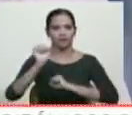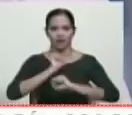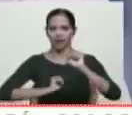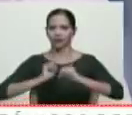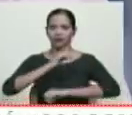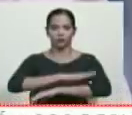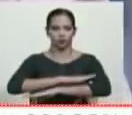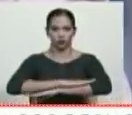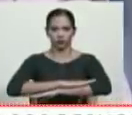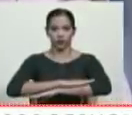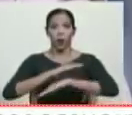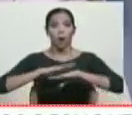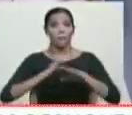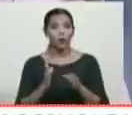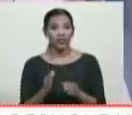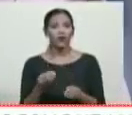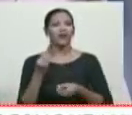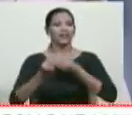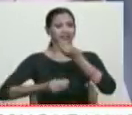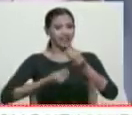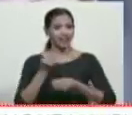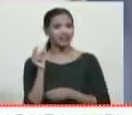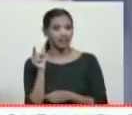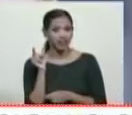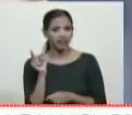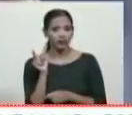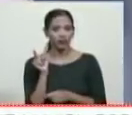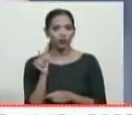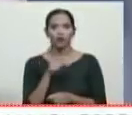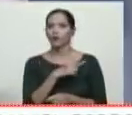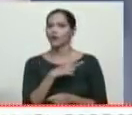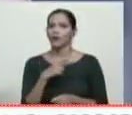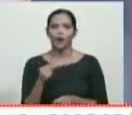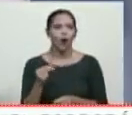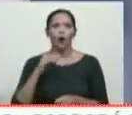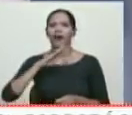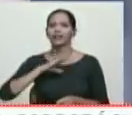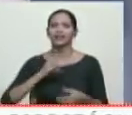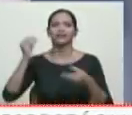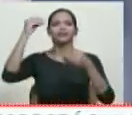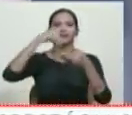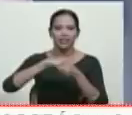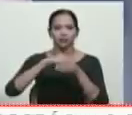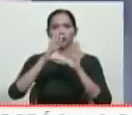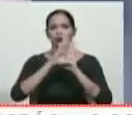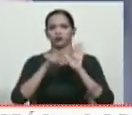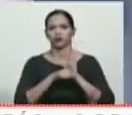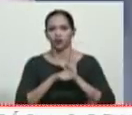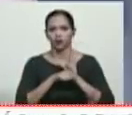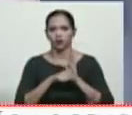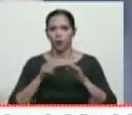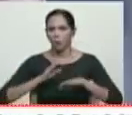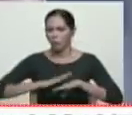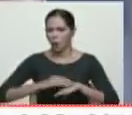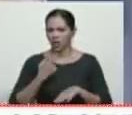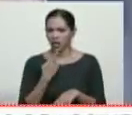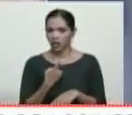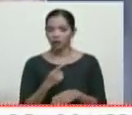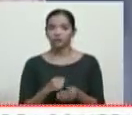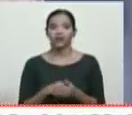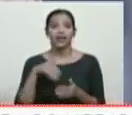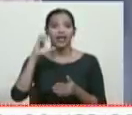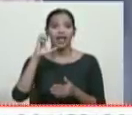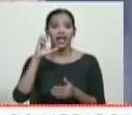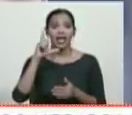posición, porque además lo que él está haciendo no está establecido en la Constitución. ¿Por qué digo esto? Elliot